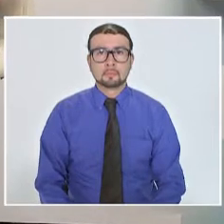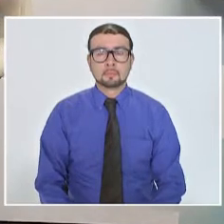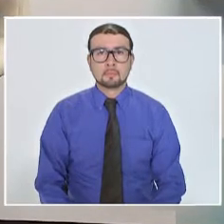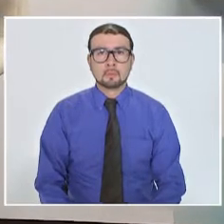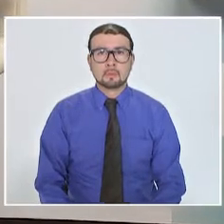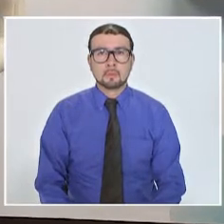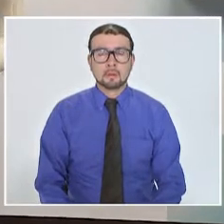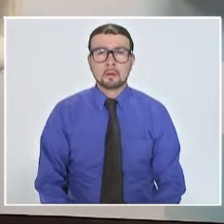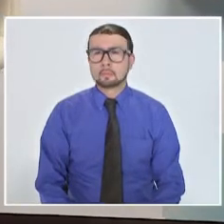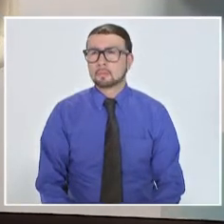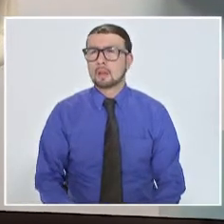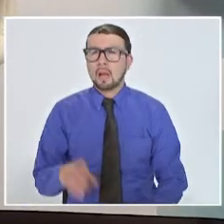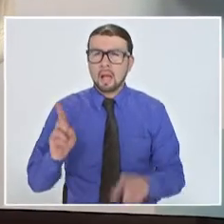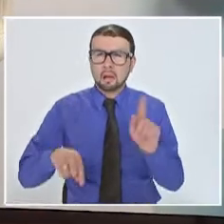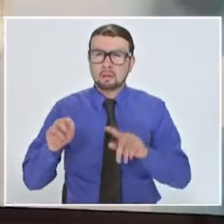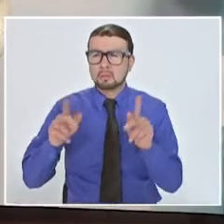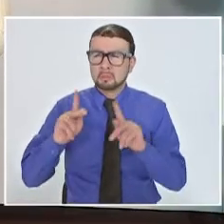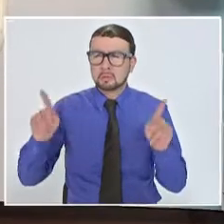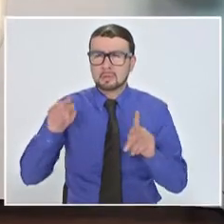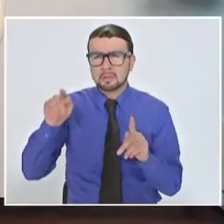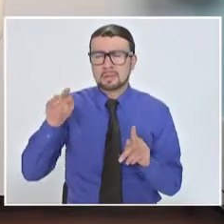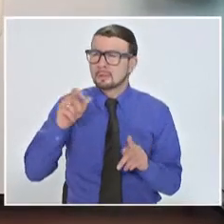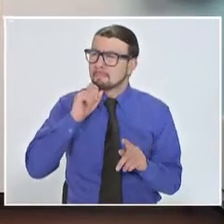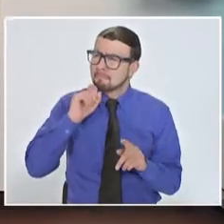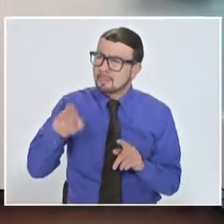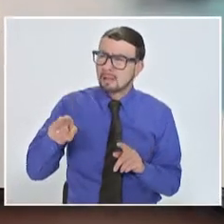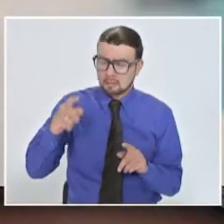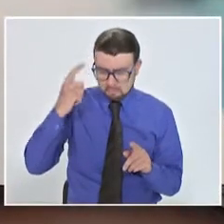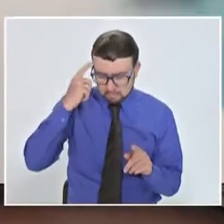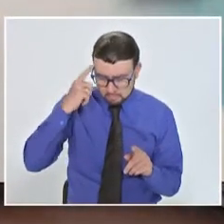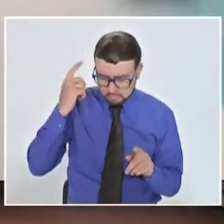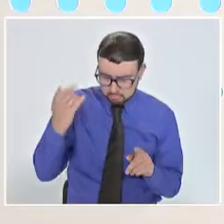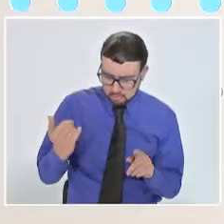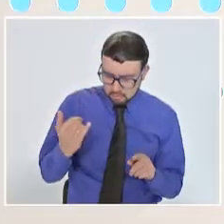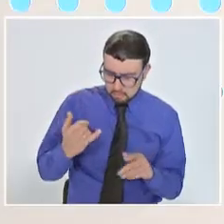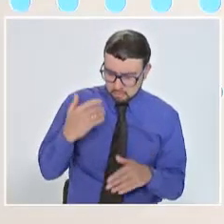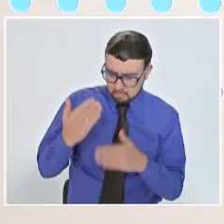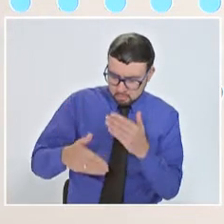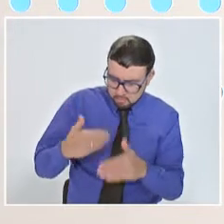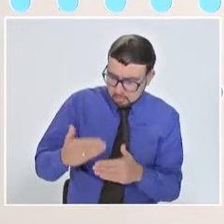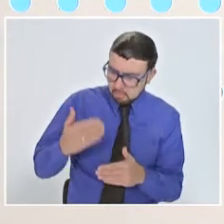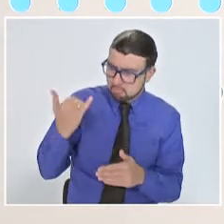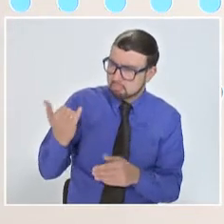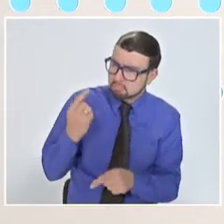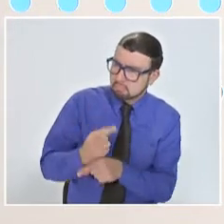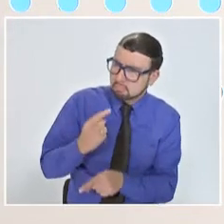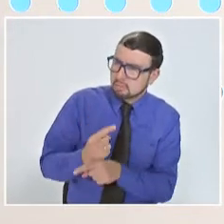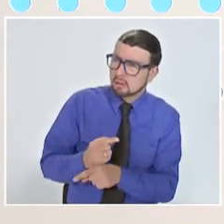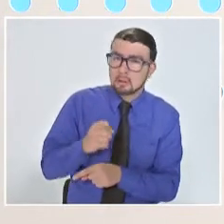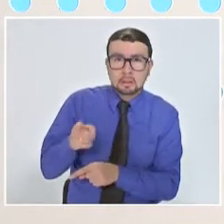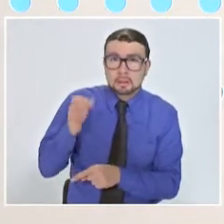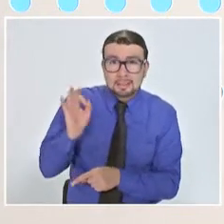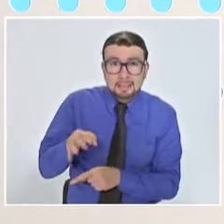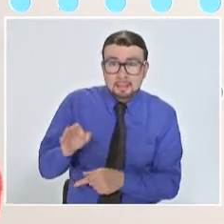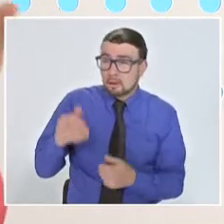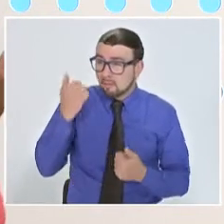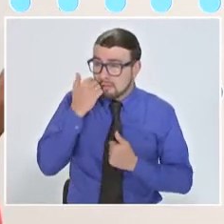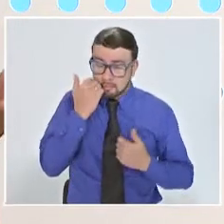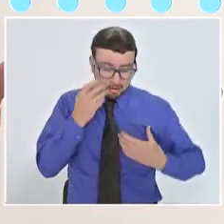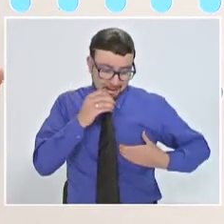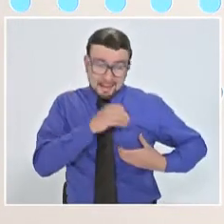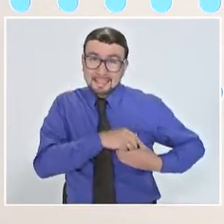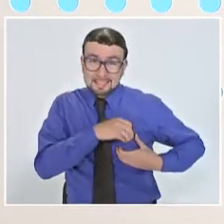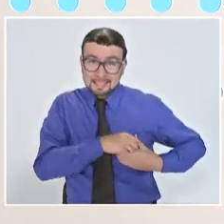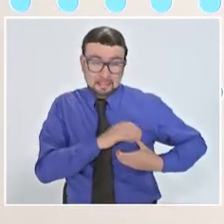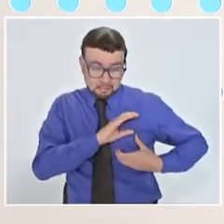Y muchos de ustedes se preguntarán, ¿y el proceso patológico siempre está en el seno? En la anatomía